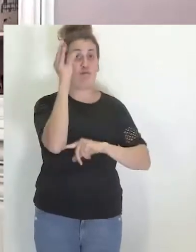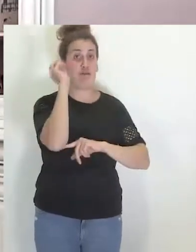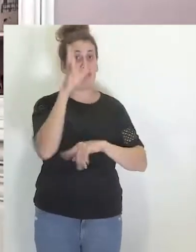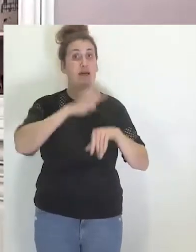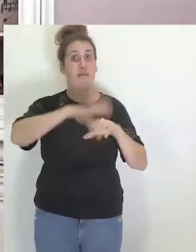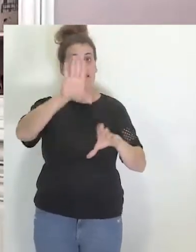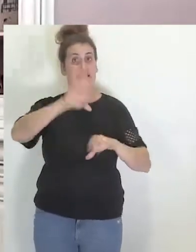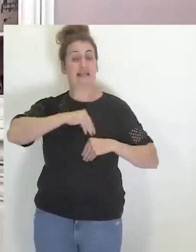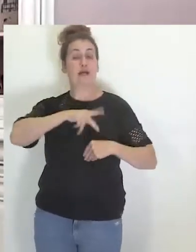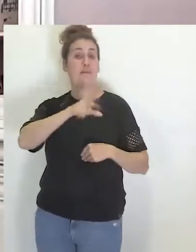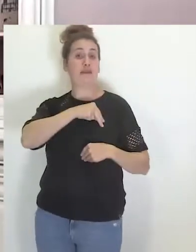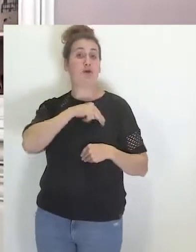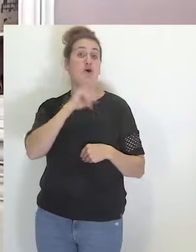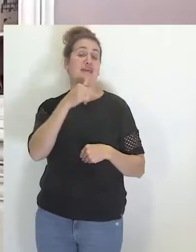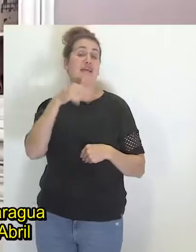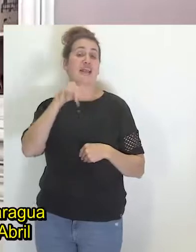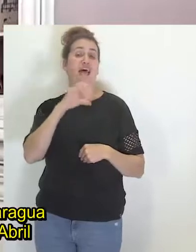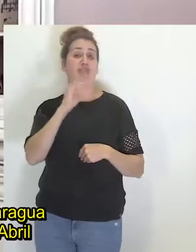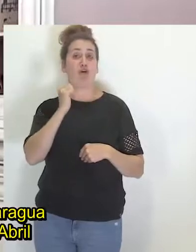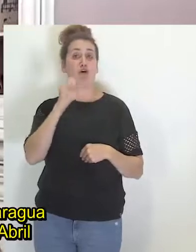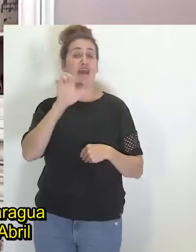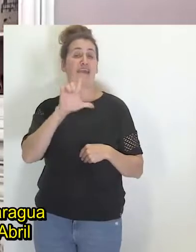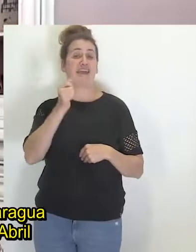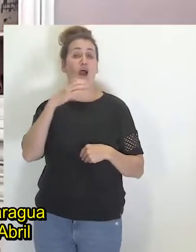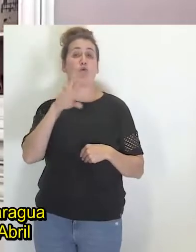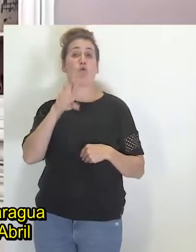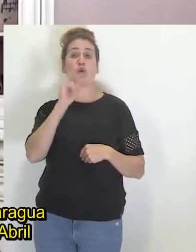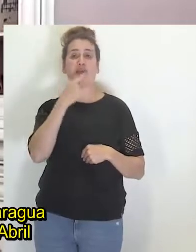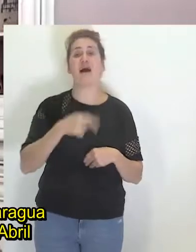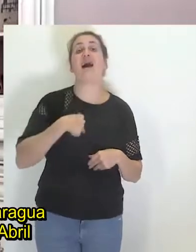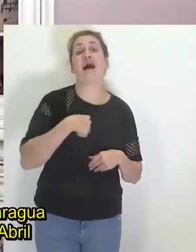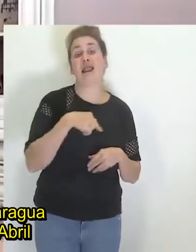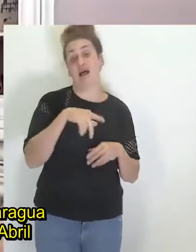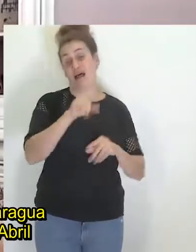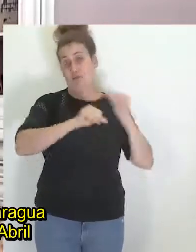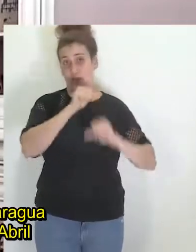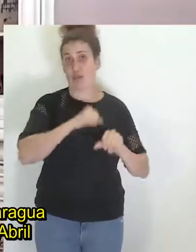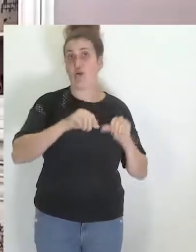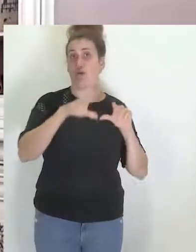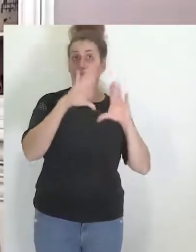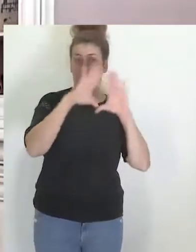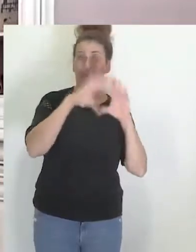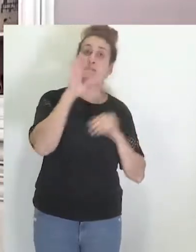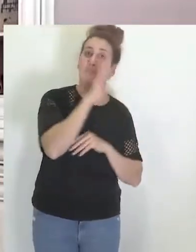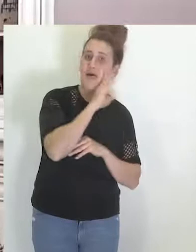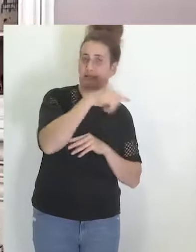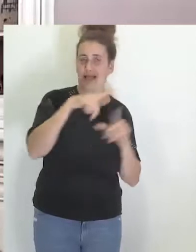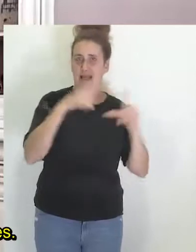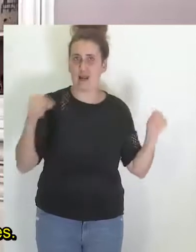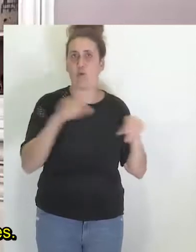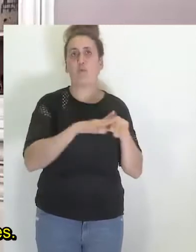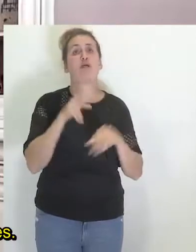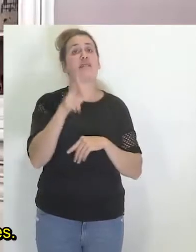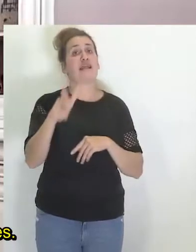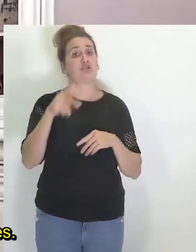vais a recibir el premio Ignacio Ellacuría a la Articulación Feminista de Nicaragua y a la Asociación de Madres de Abril por vuestra lucha a favor de los